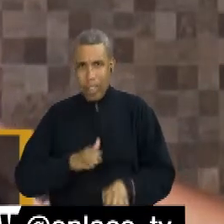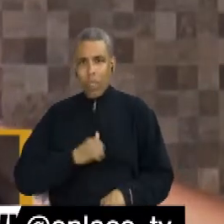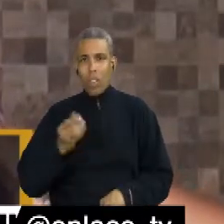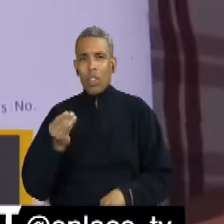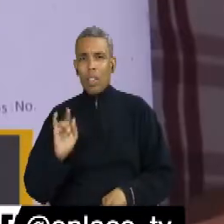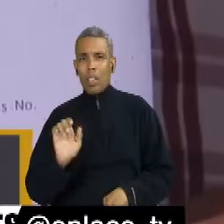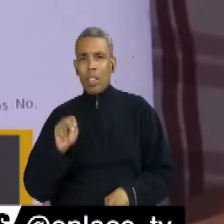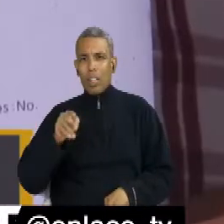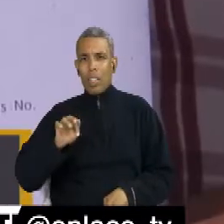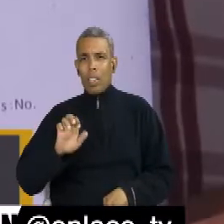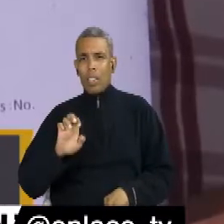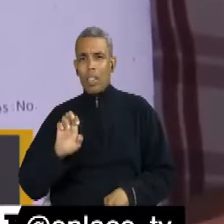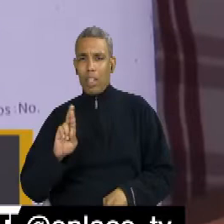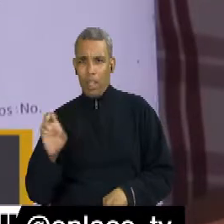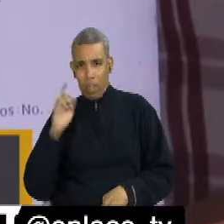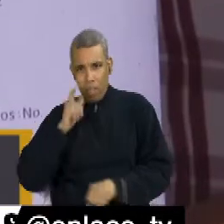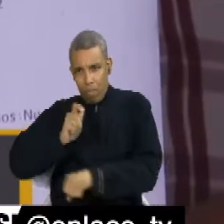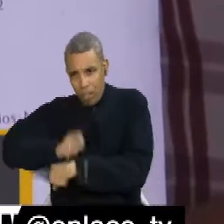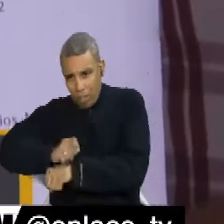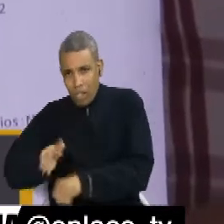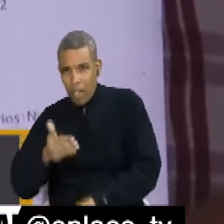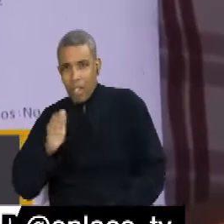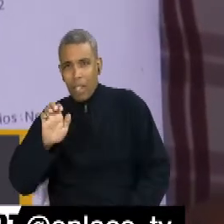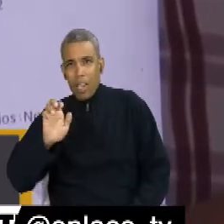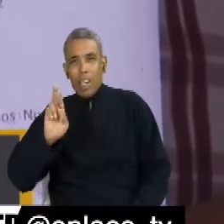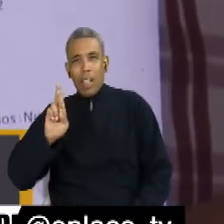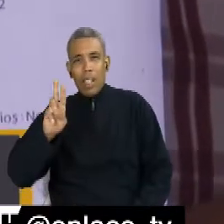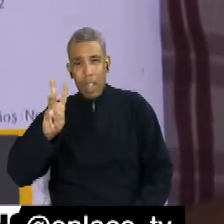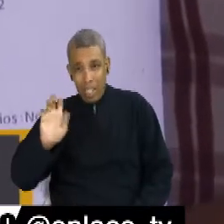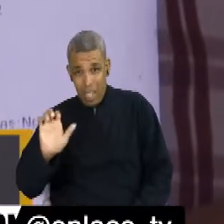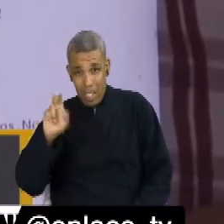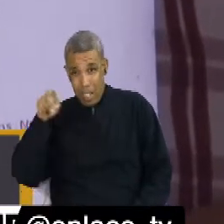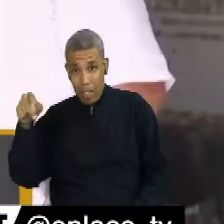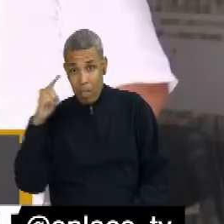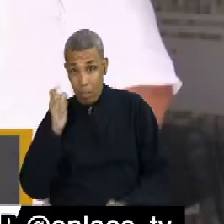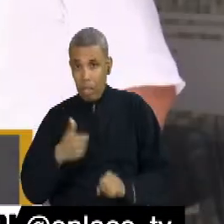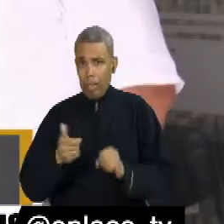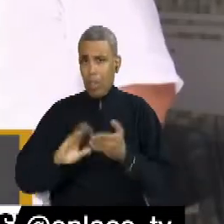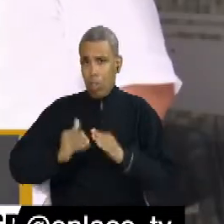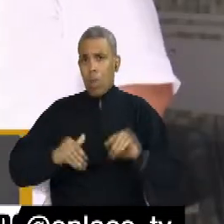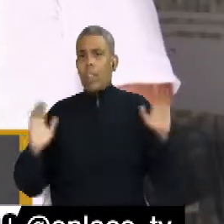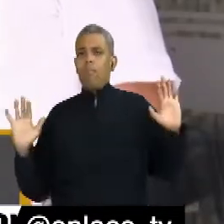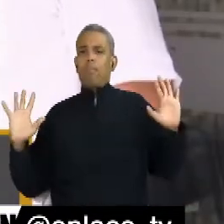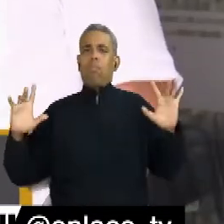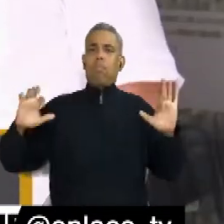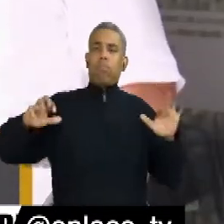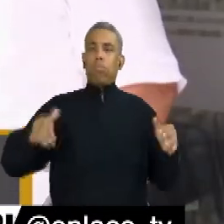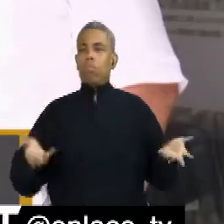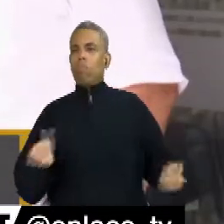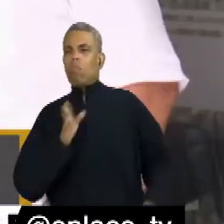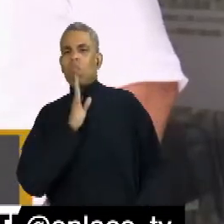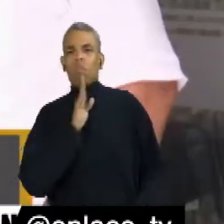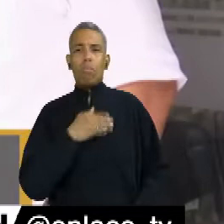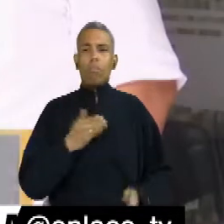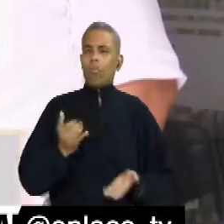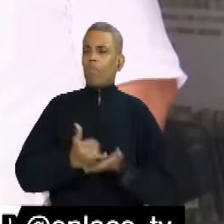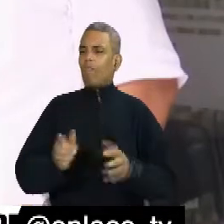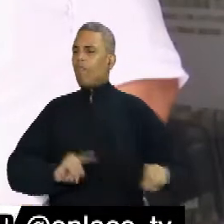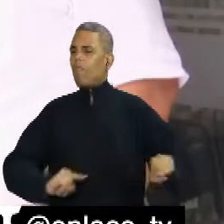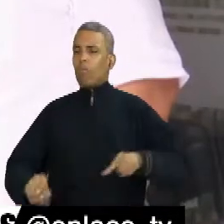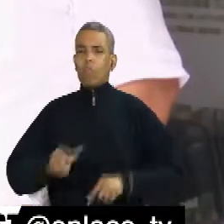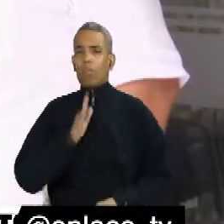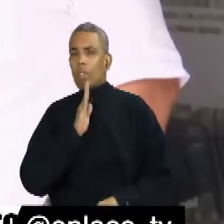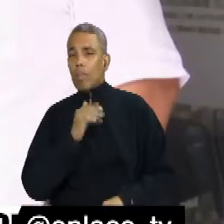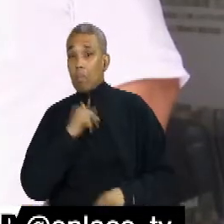Alonso Pérez. Se espera de la misma manera que haya afluencia de los habitantes del barrio para que los mismos conozcan de primera mano el proyecto de la nueva